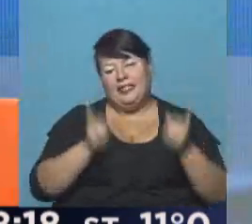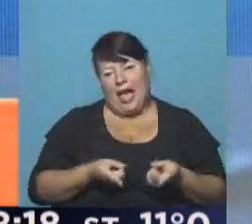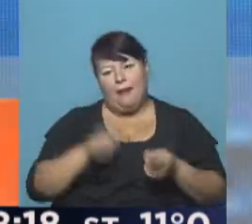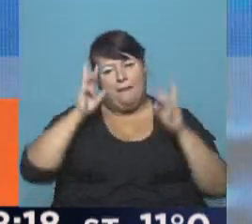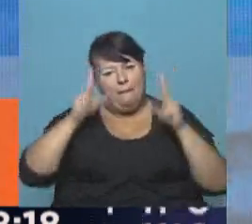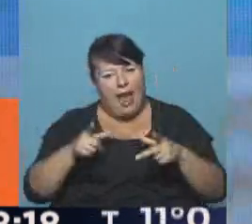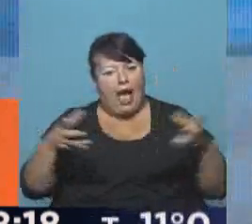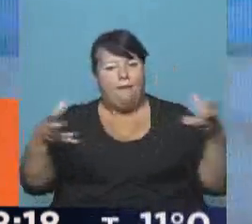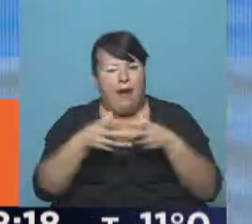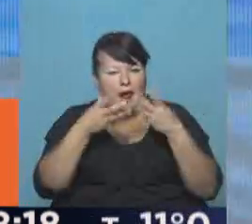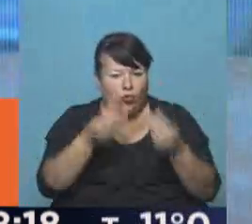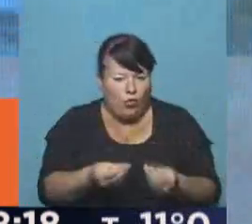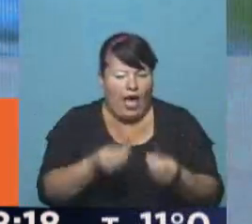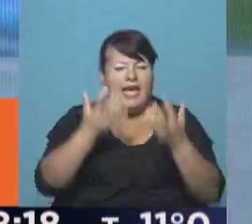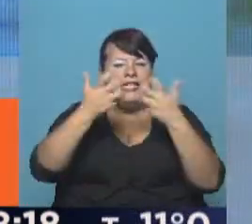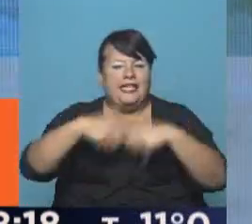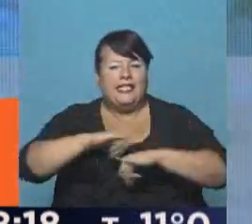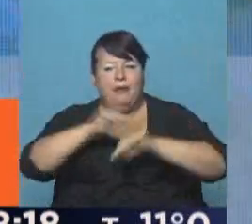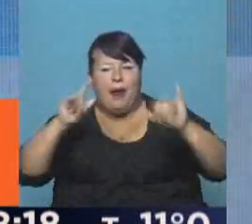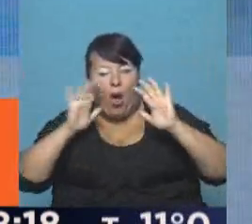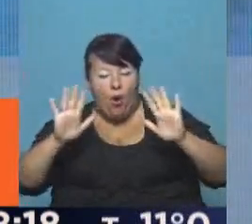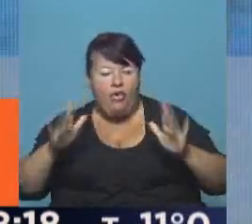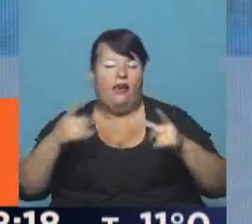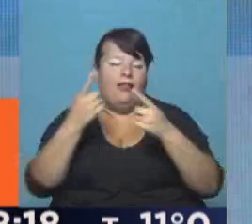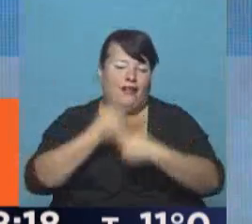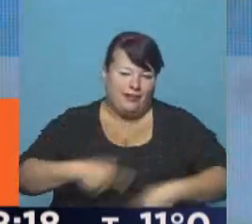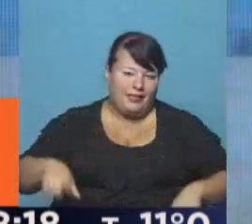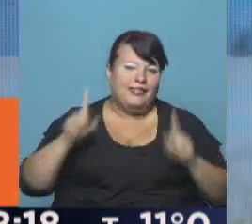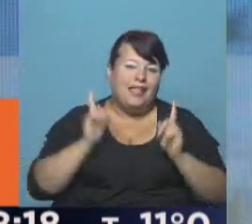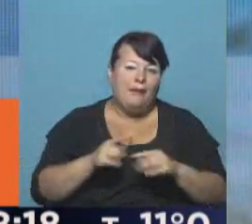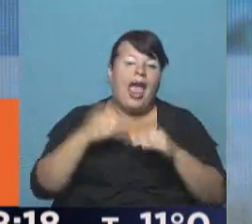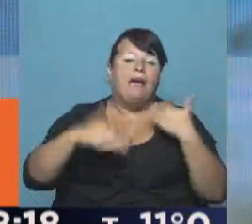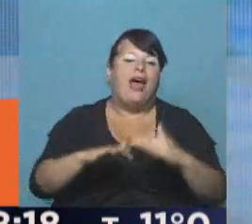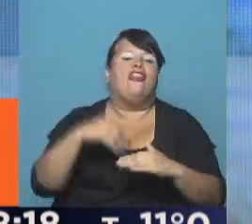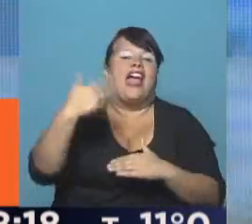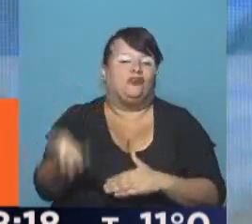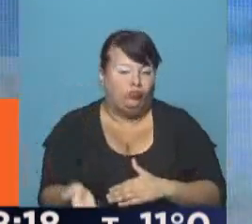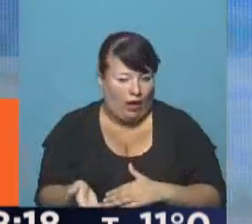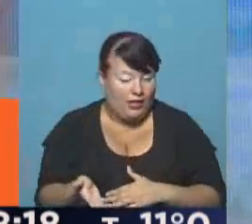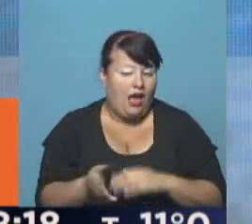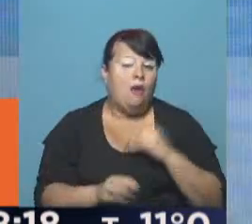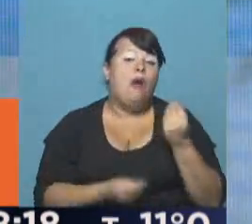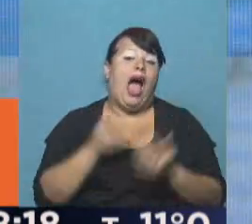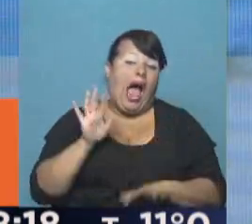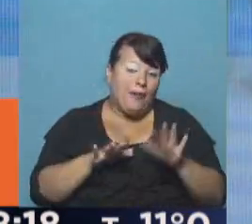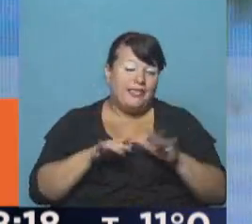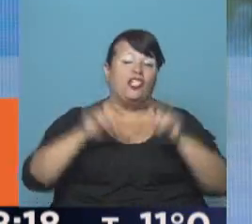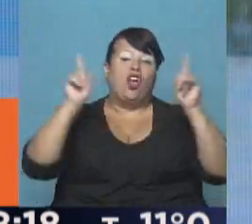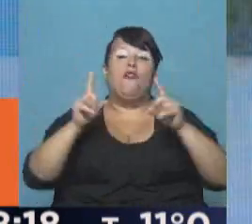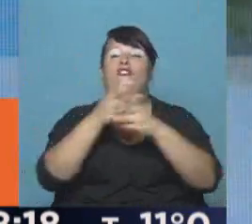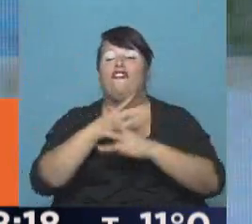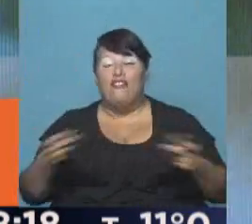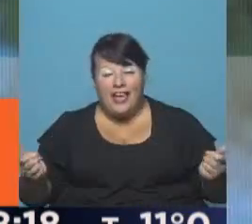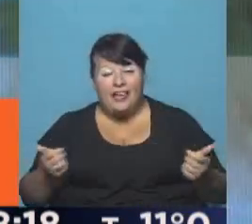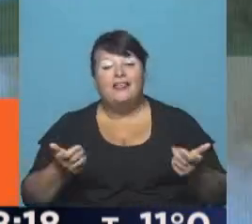los planes de contingencia los sistemas de alerta se y la voz emergencia porque muchas veces digo la tormenta pasa